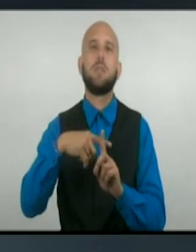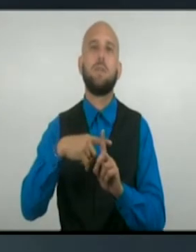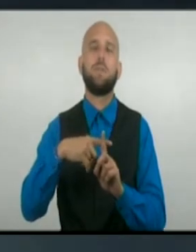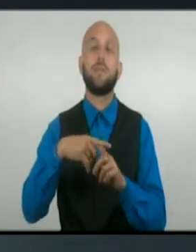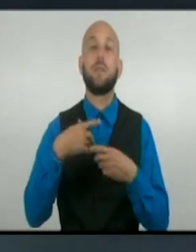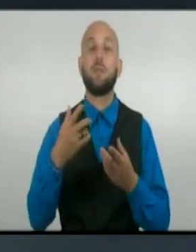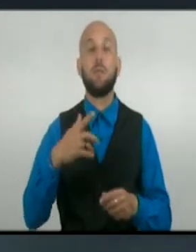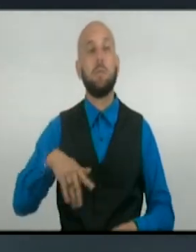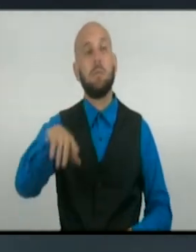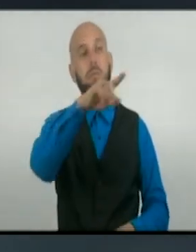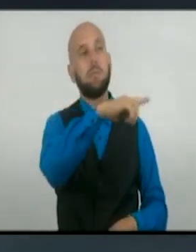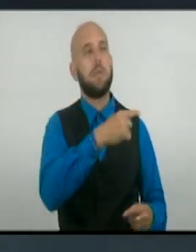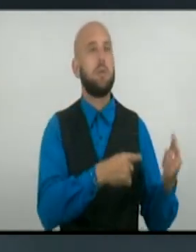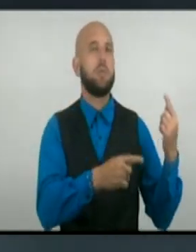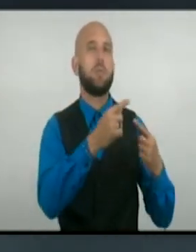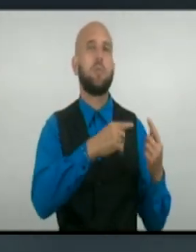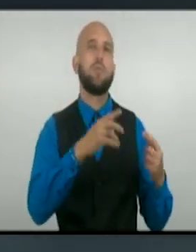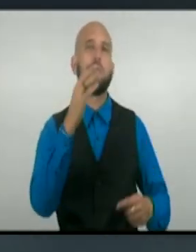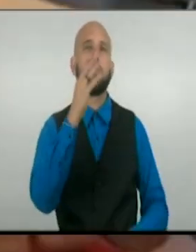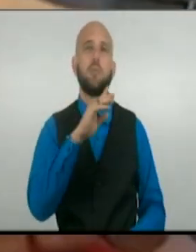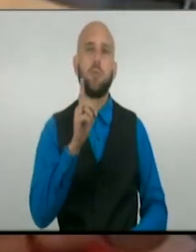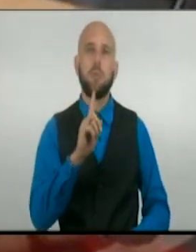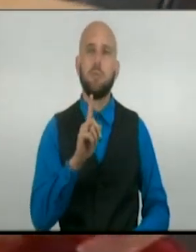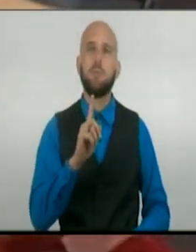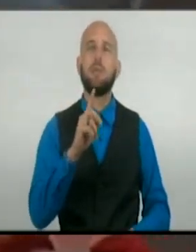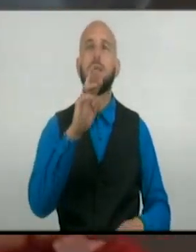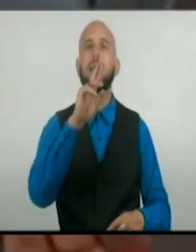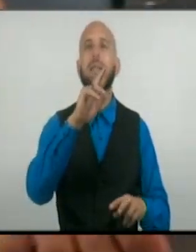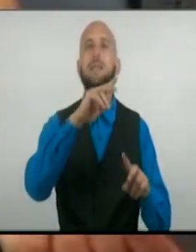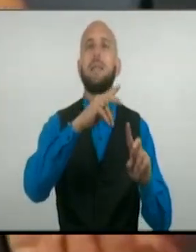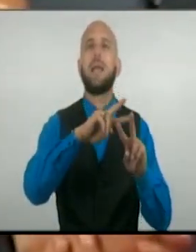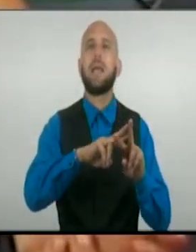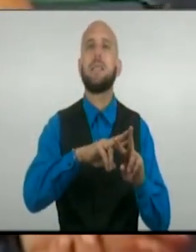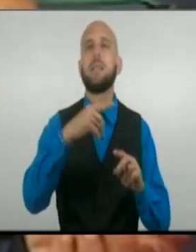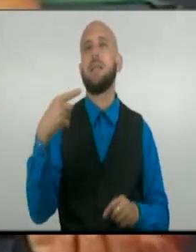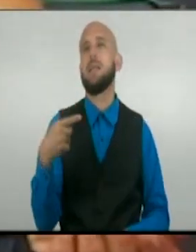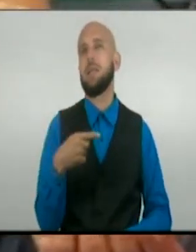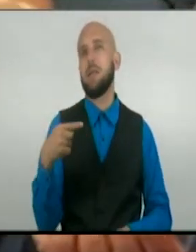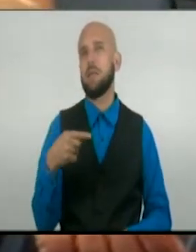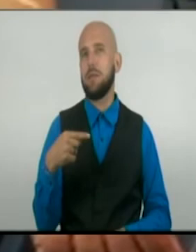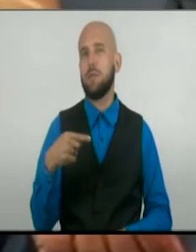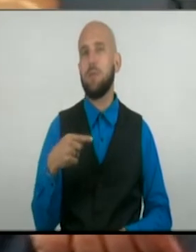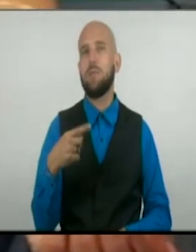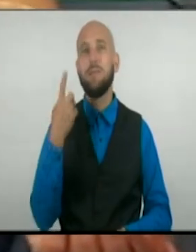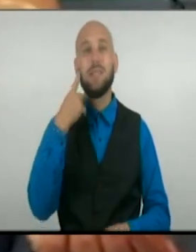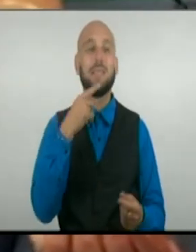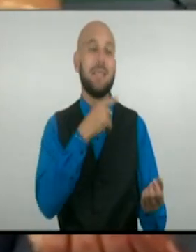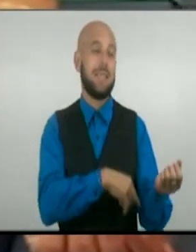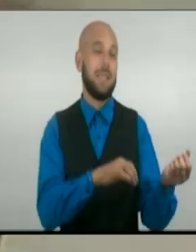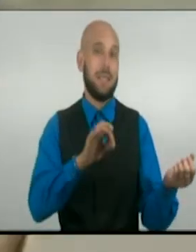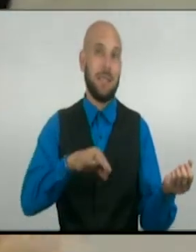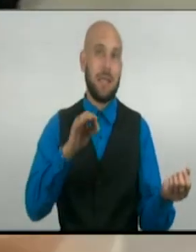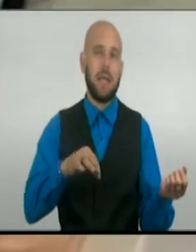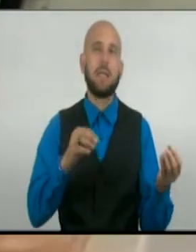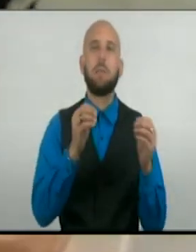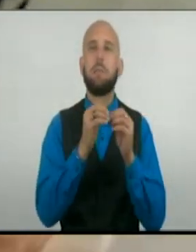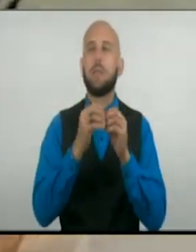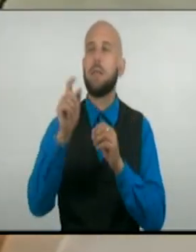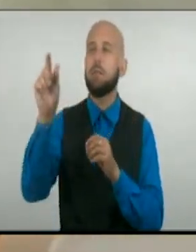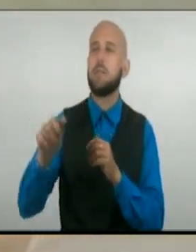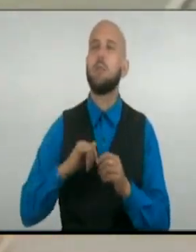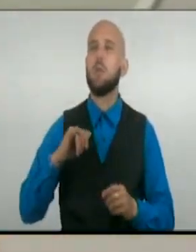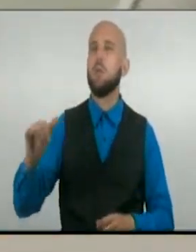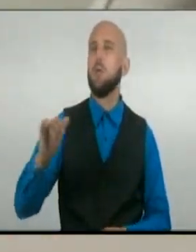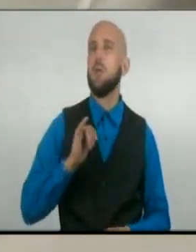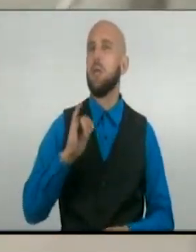en el 15% restante las de rh negativo la sangre del donante debe ser compatible con el grupo